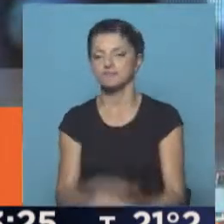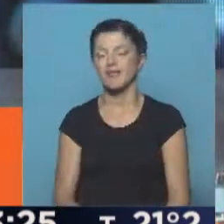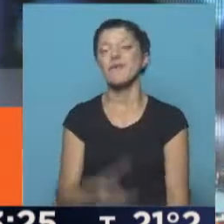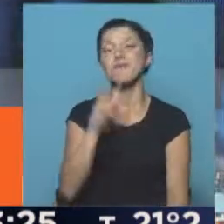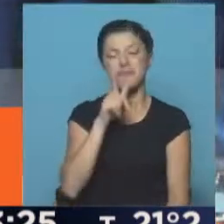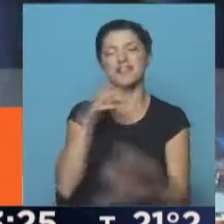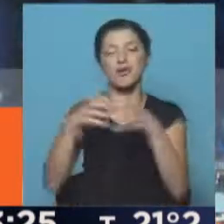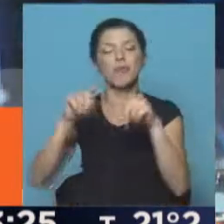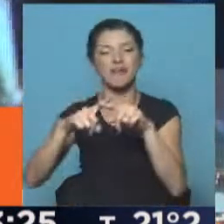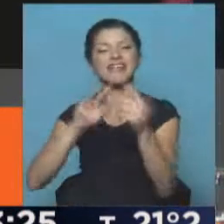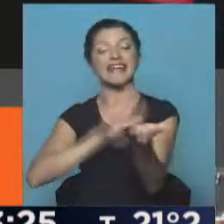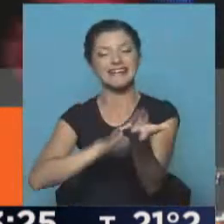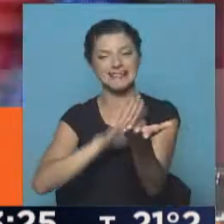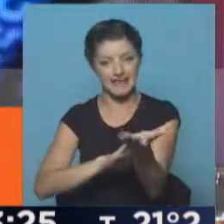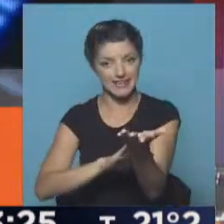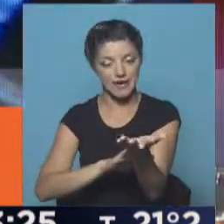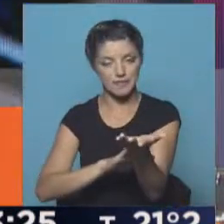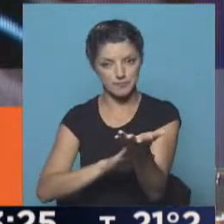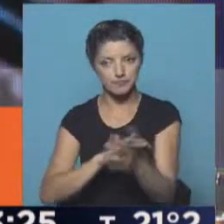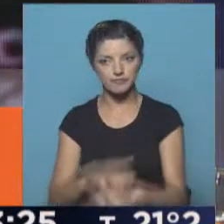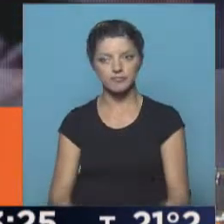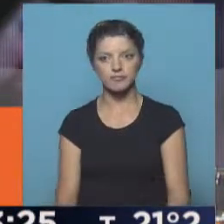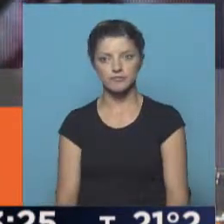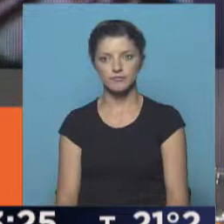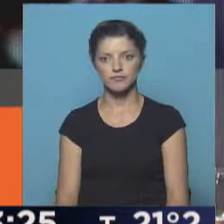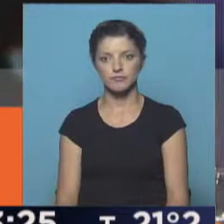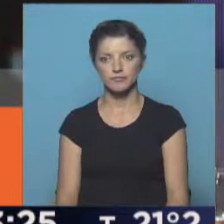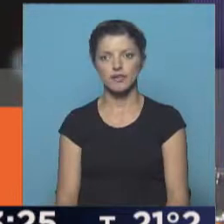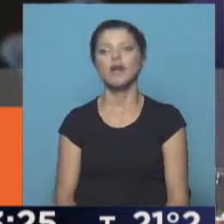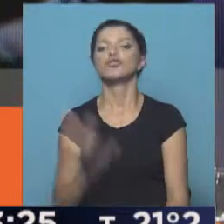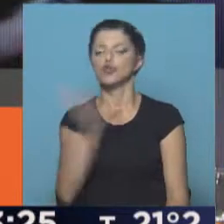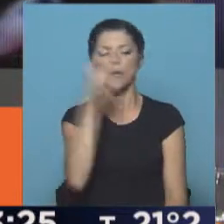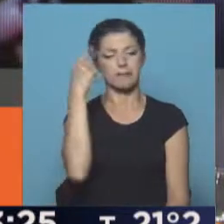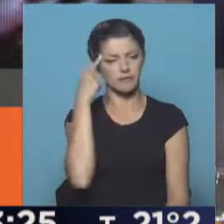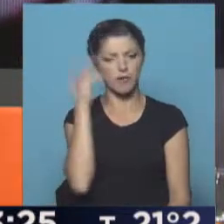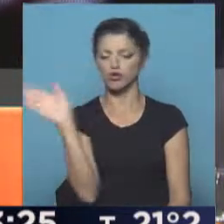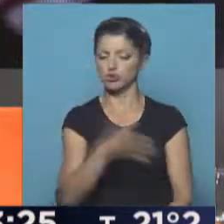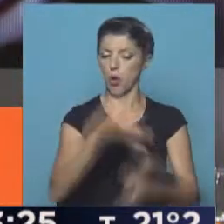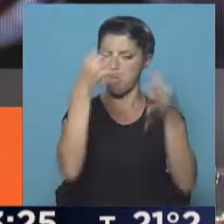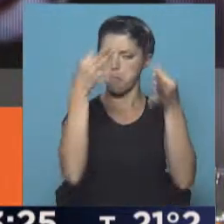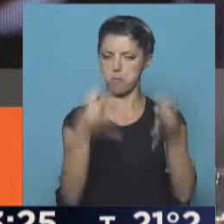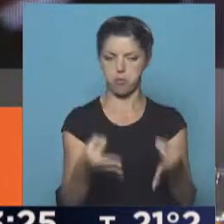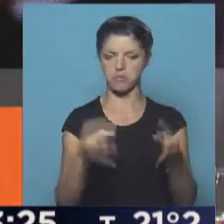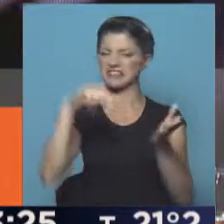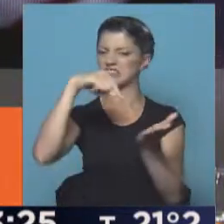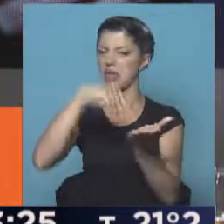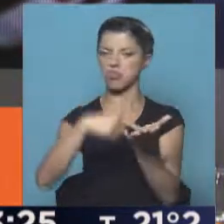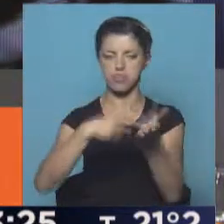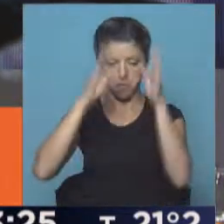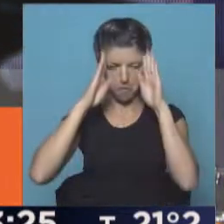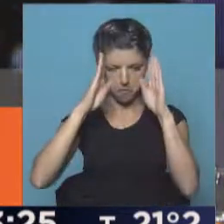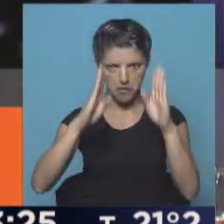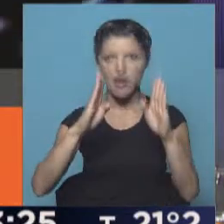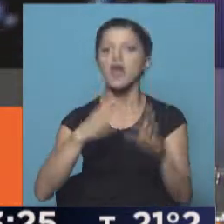izquierda chilena, Jorge, que es una izquierda que ha sido muy festejada en general por ser una izquierda prolija, centrista, que define